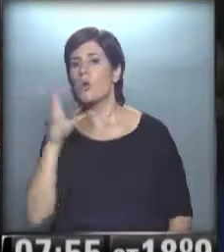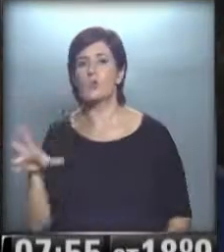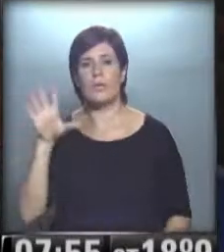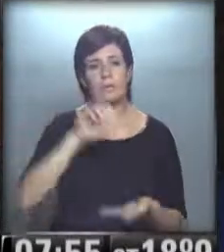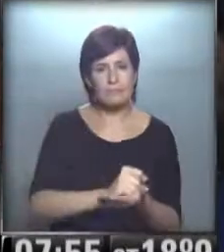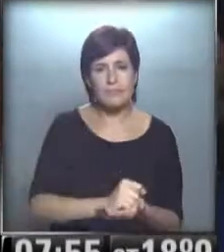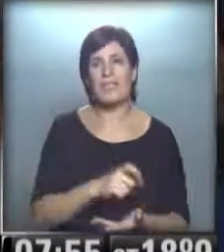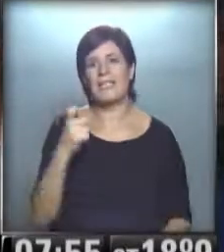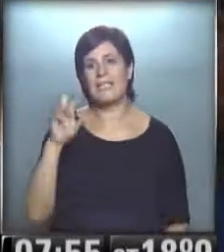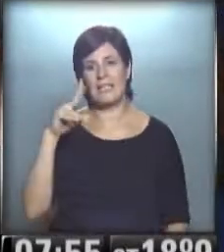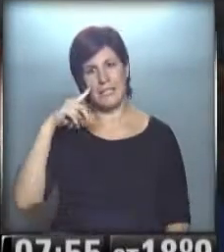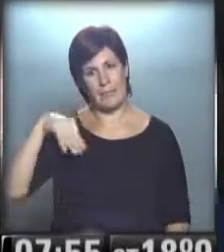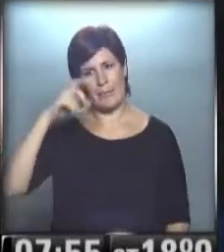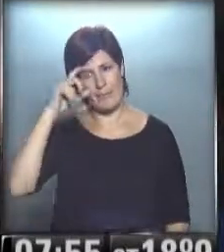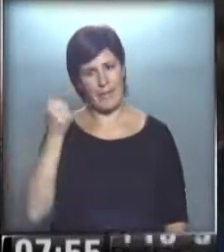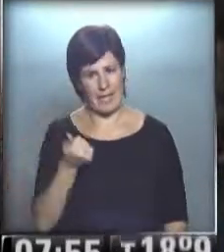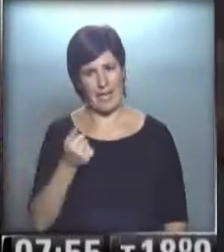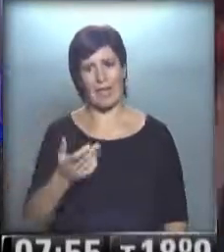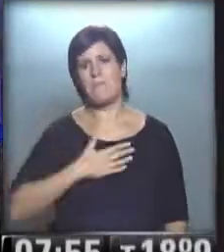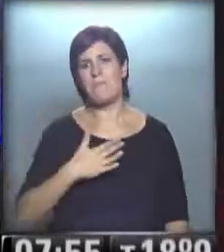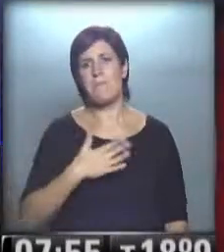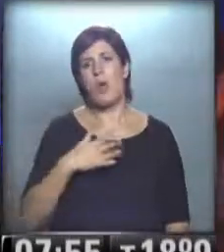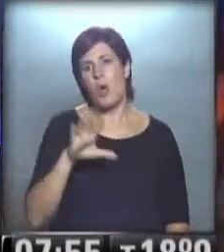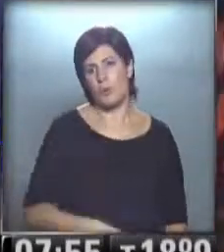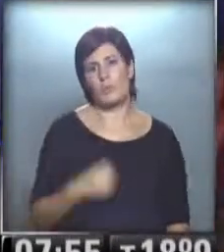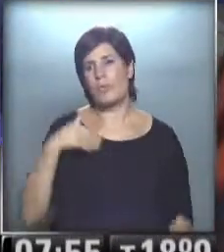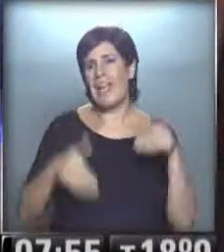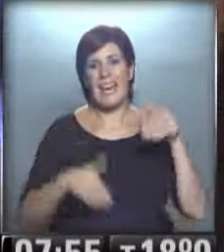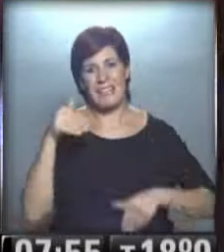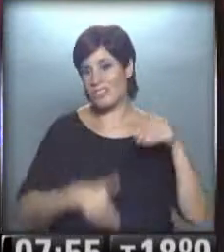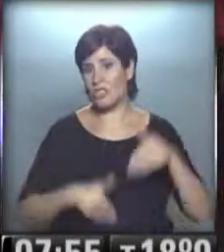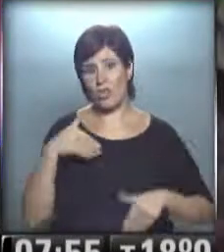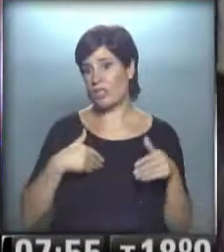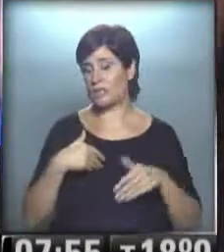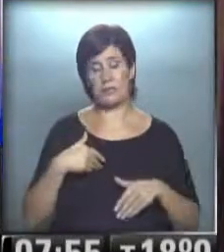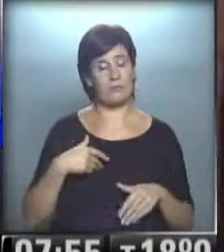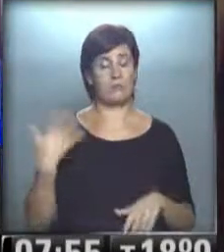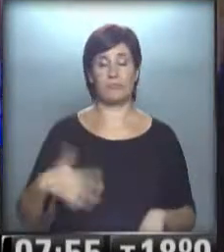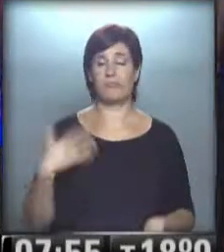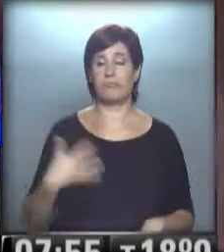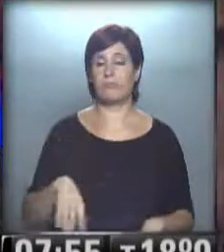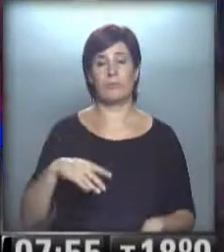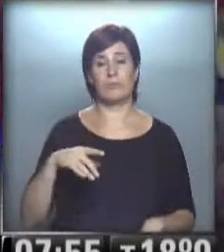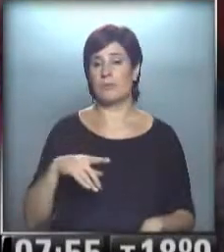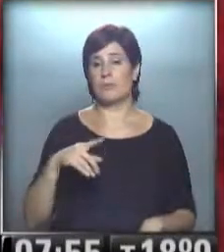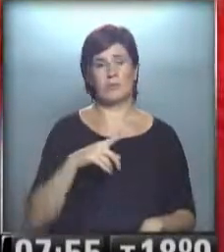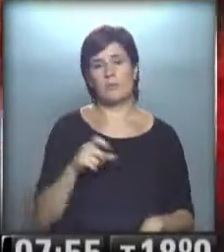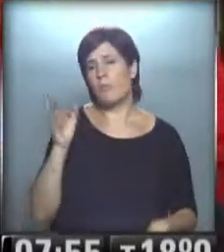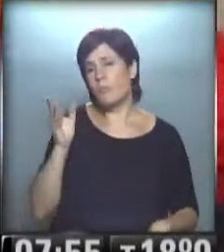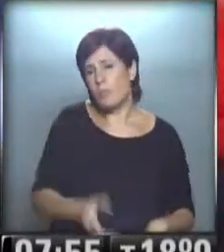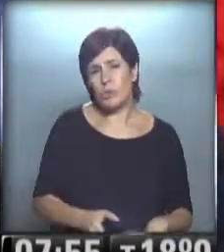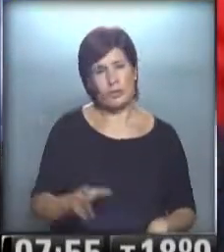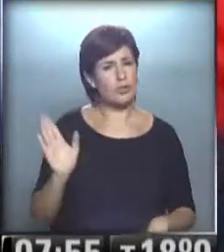territorio propio, sobre todo después de una votación contundente en el referéndum que se conoció durante la jornada de ayer, donde los